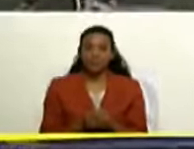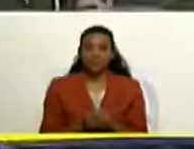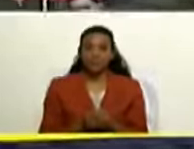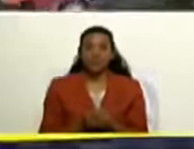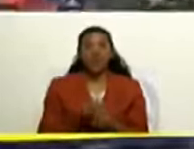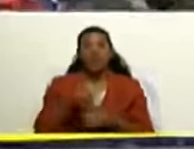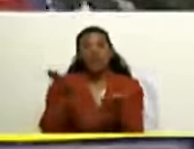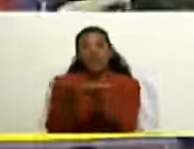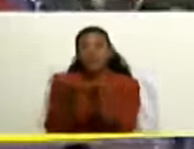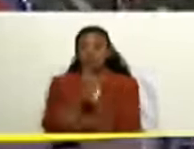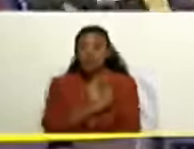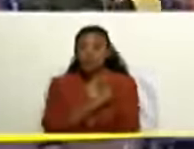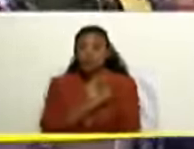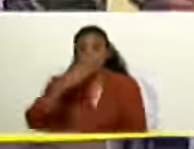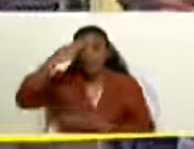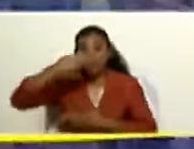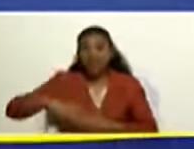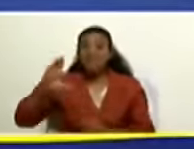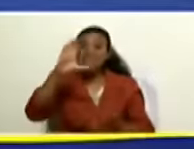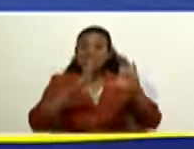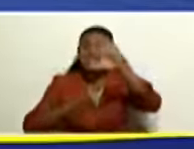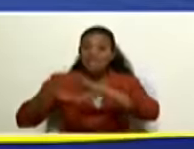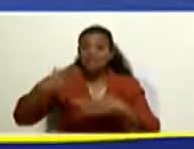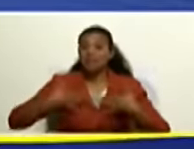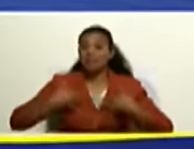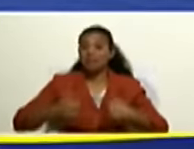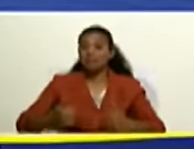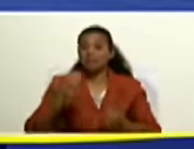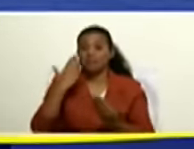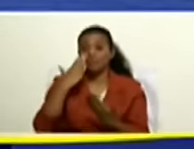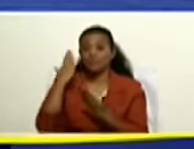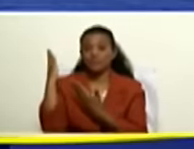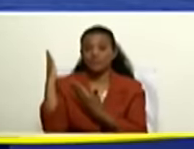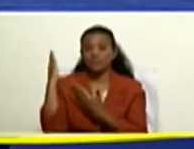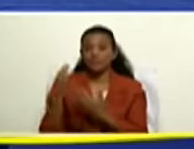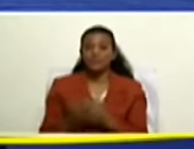Y a la Academia Militar de Ciencias de la Salud.